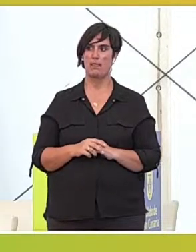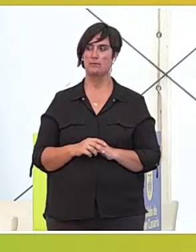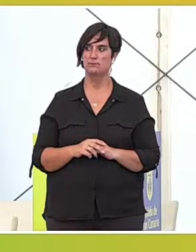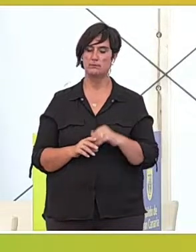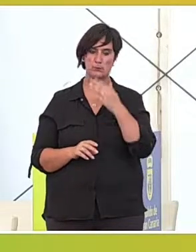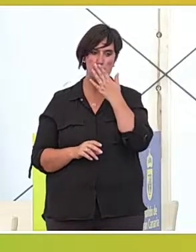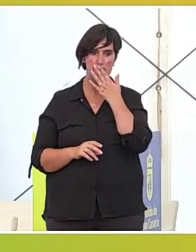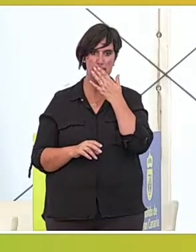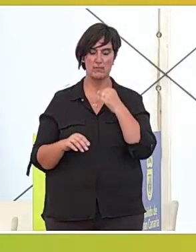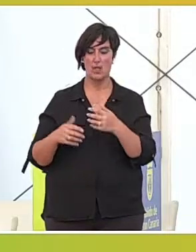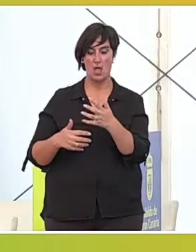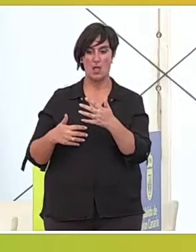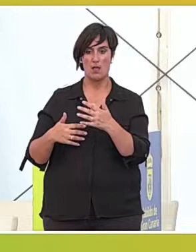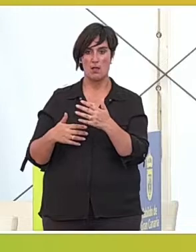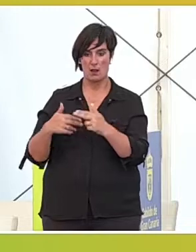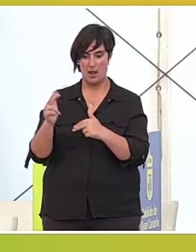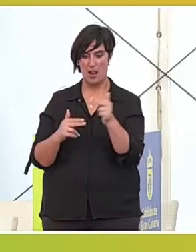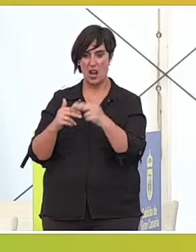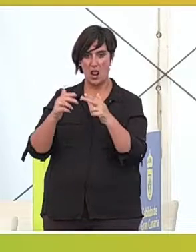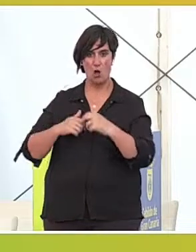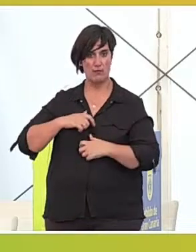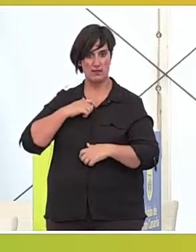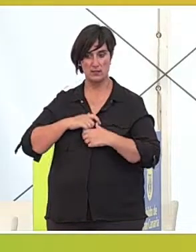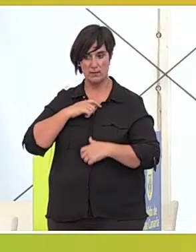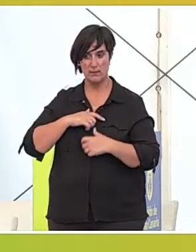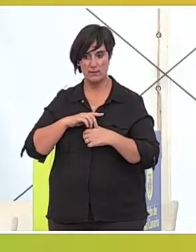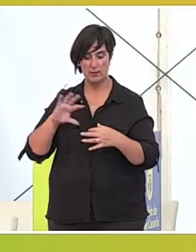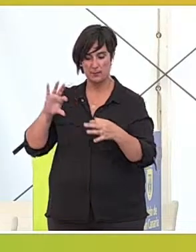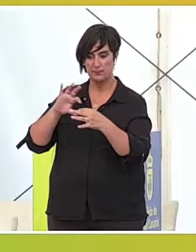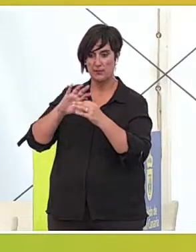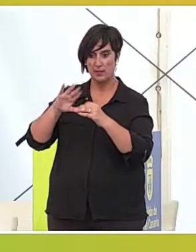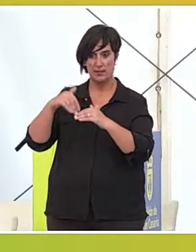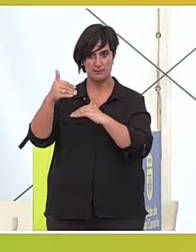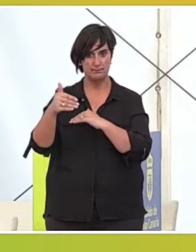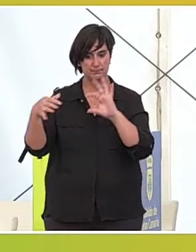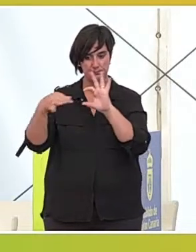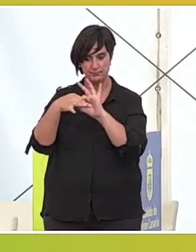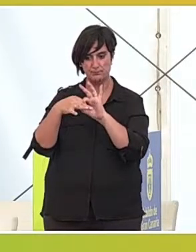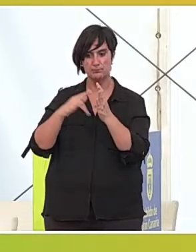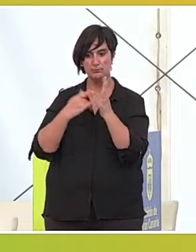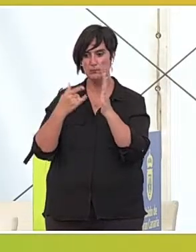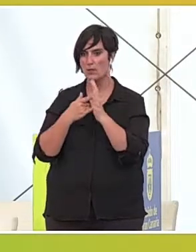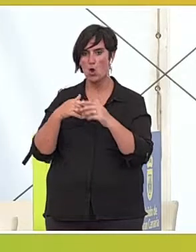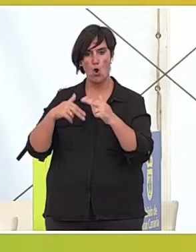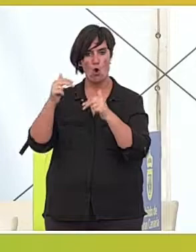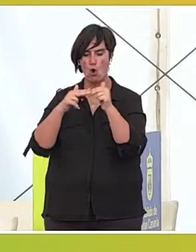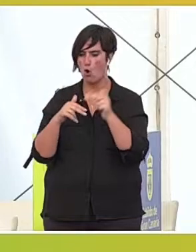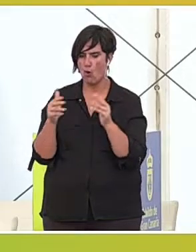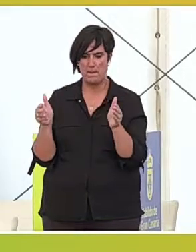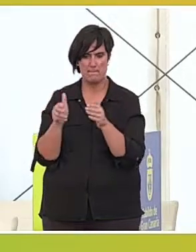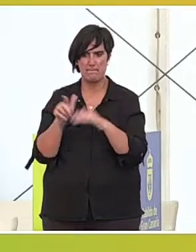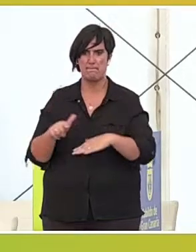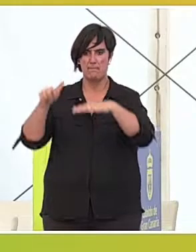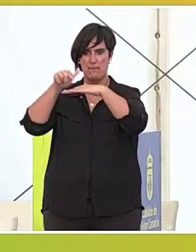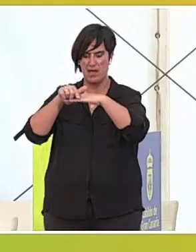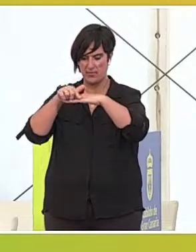La obra civil que lleva aparejado exterior, que lleva aparejado este proyecto, es una obra muy reducida. La planta realmente